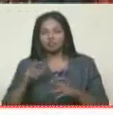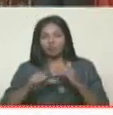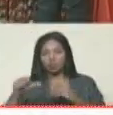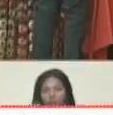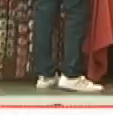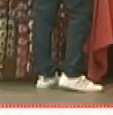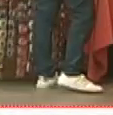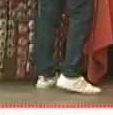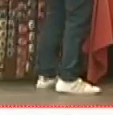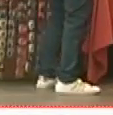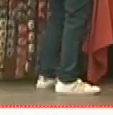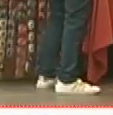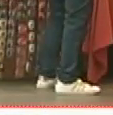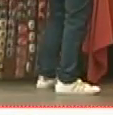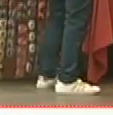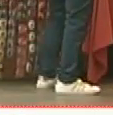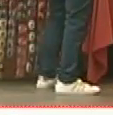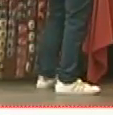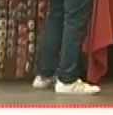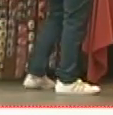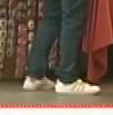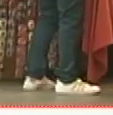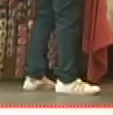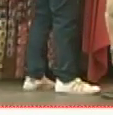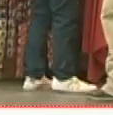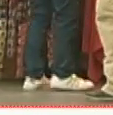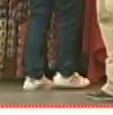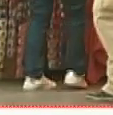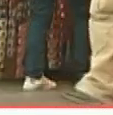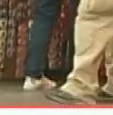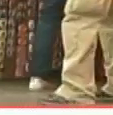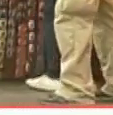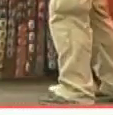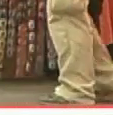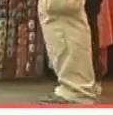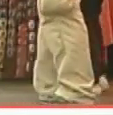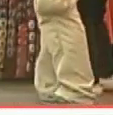adultos hasta este 26 de mayo. Es la información que tenemos